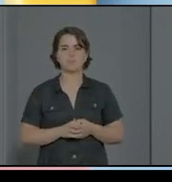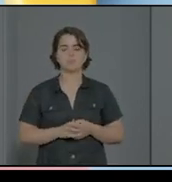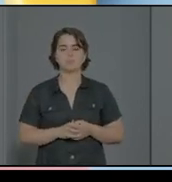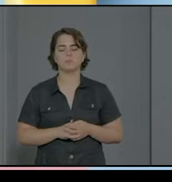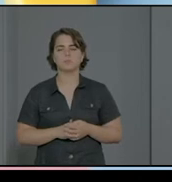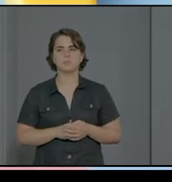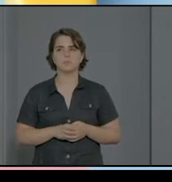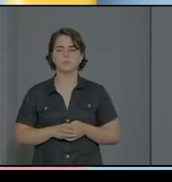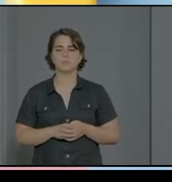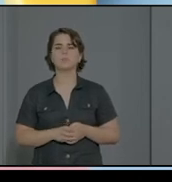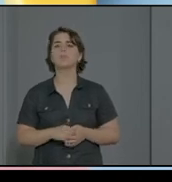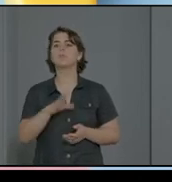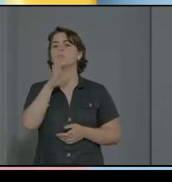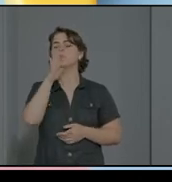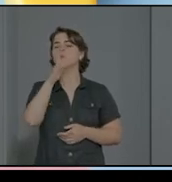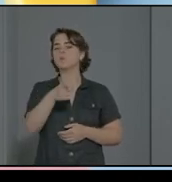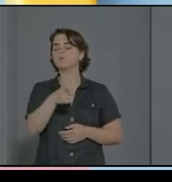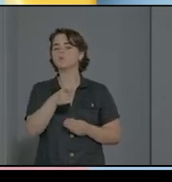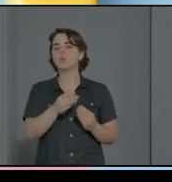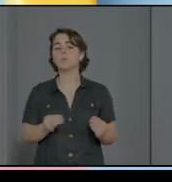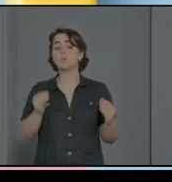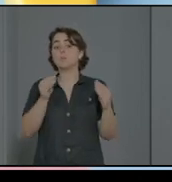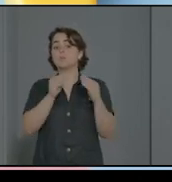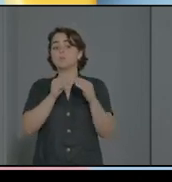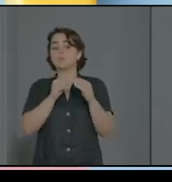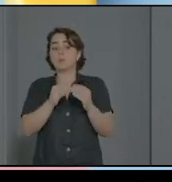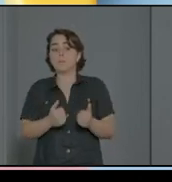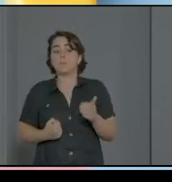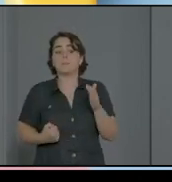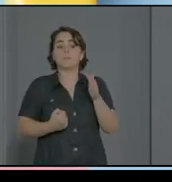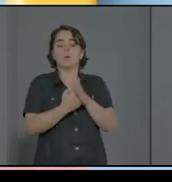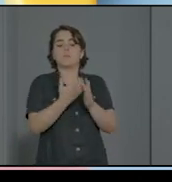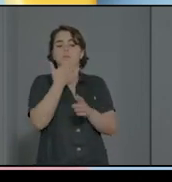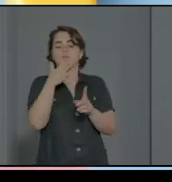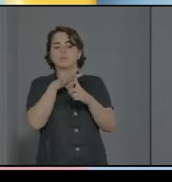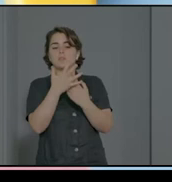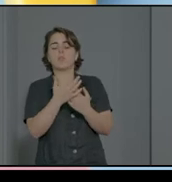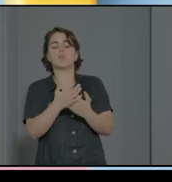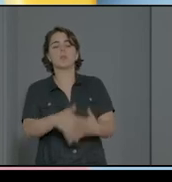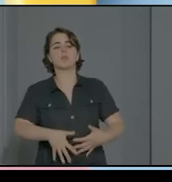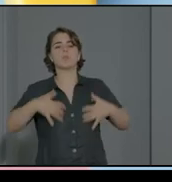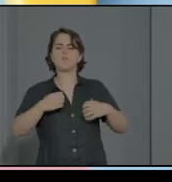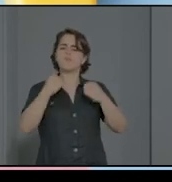Por eso hay una mayor sincronización cuando las situaciones emotivas son más intensas